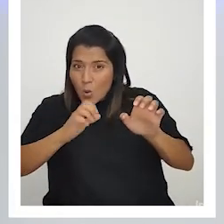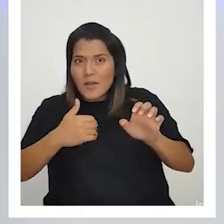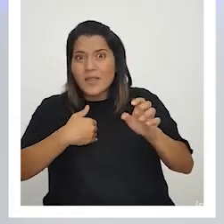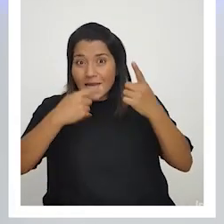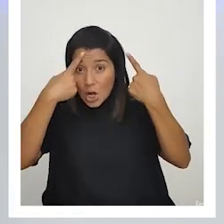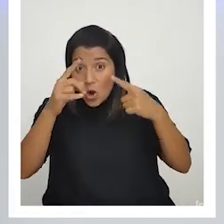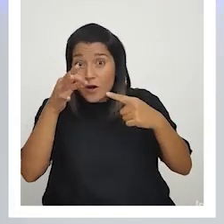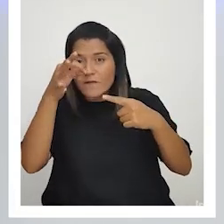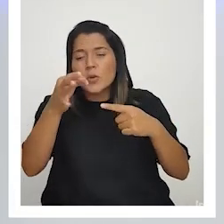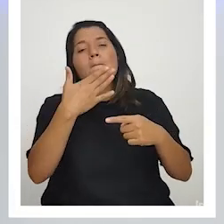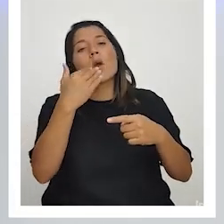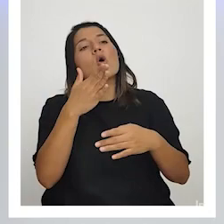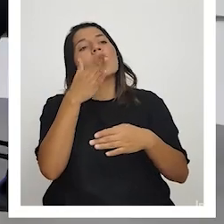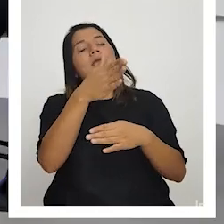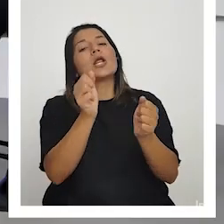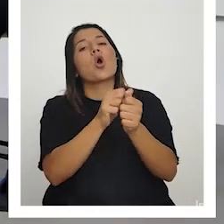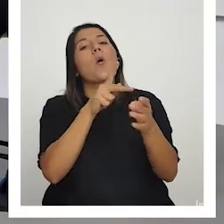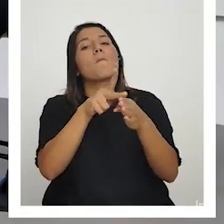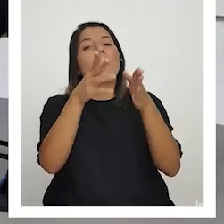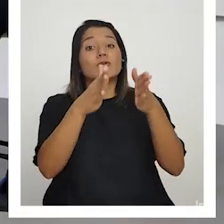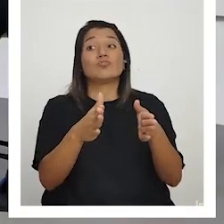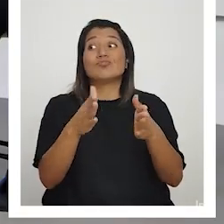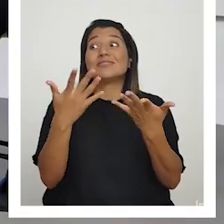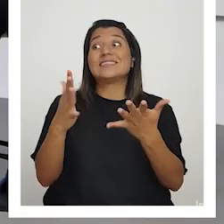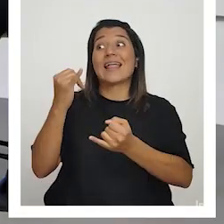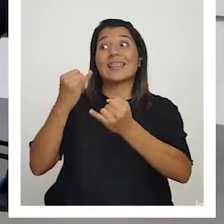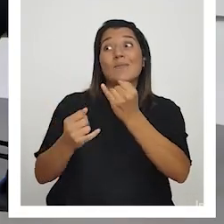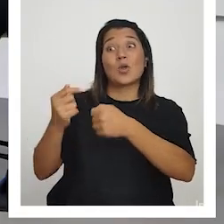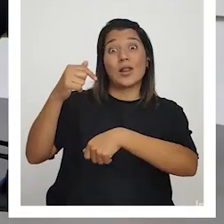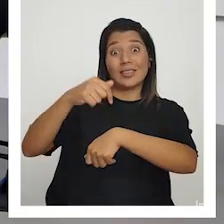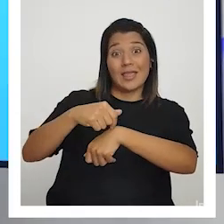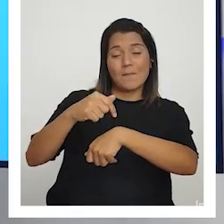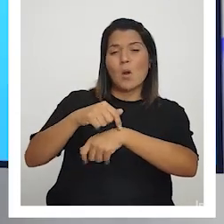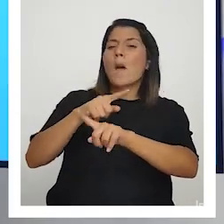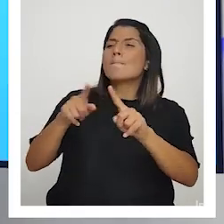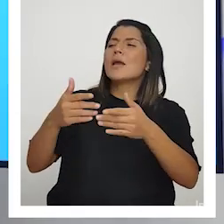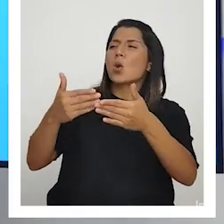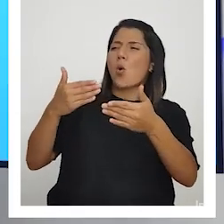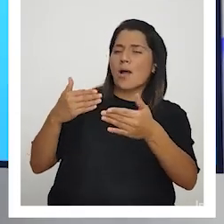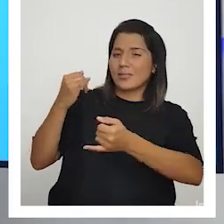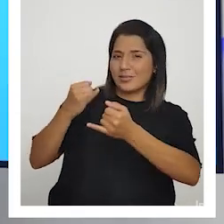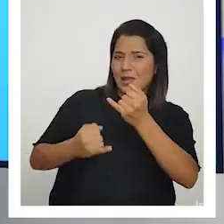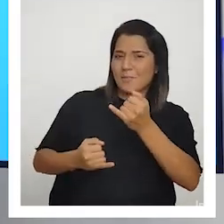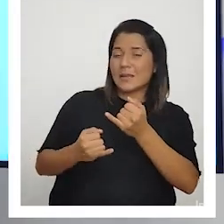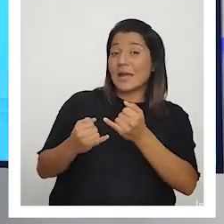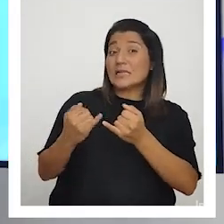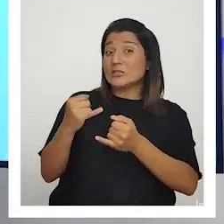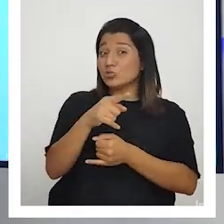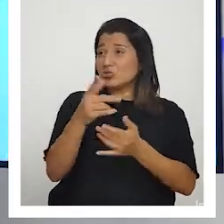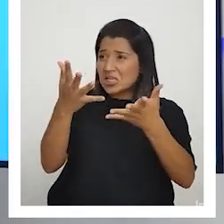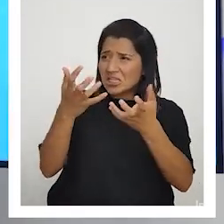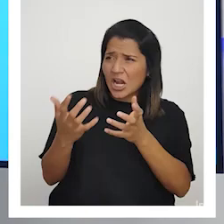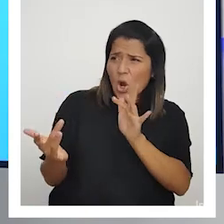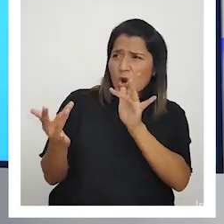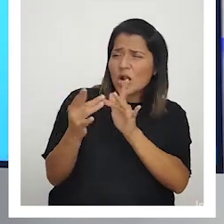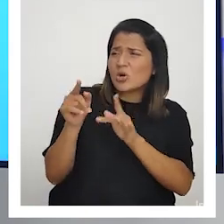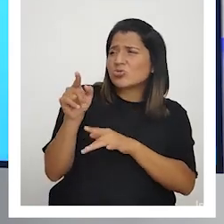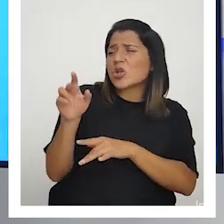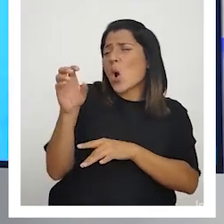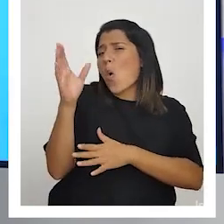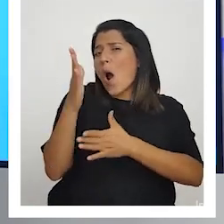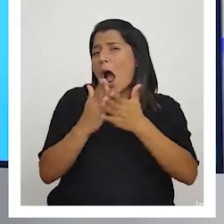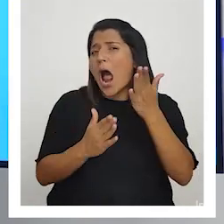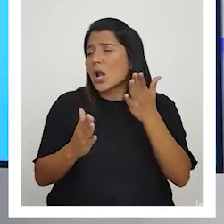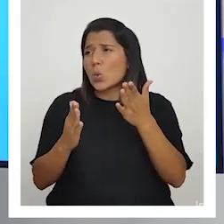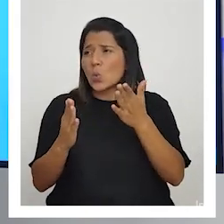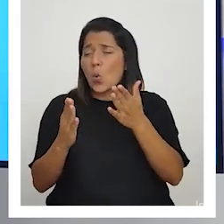más profesional. Doctora, se nos acabó el tiempo, pero antes de irnos, hablando de asesorías, si quieren contactarlo a usted o a alguno de los